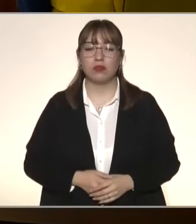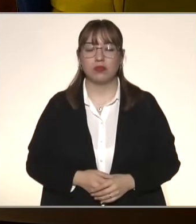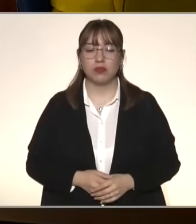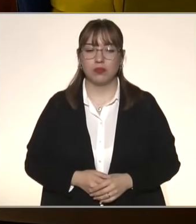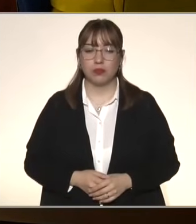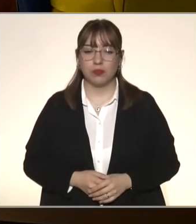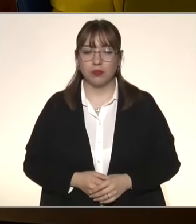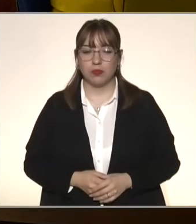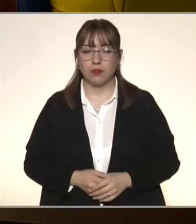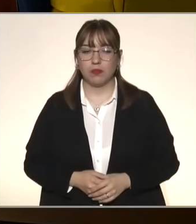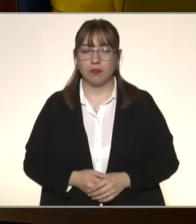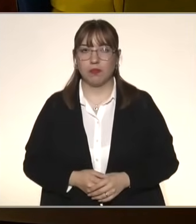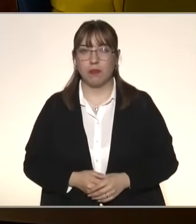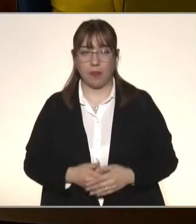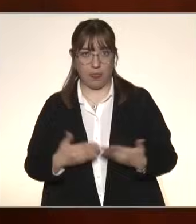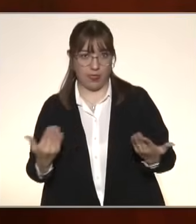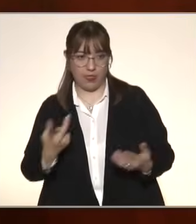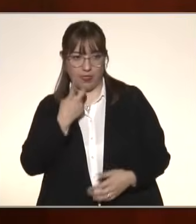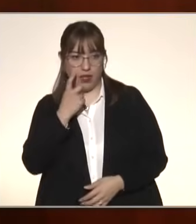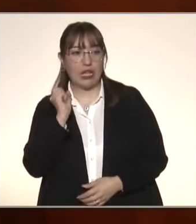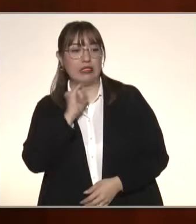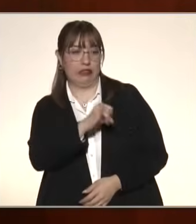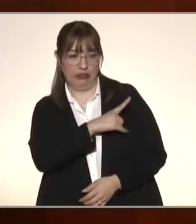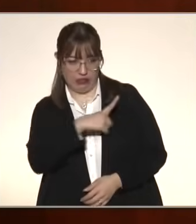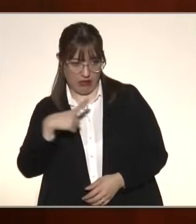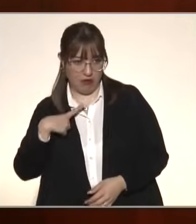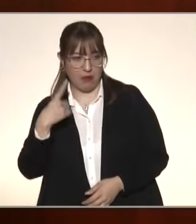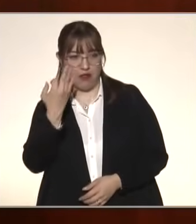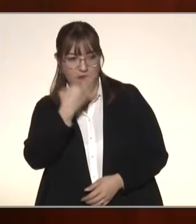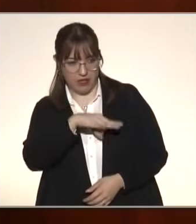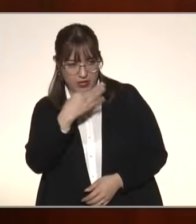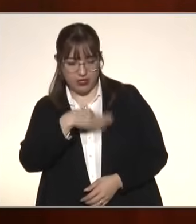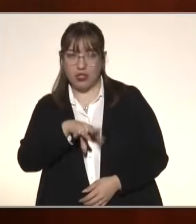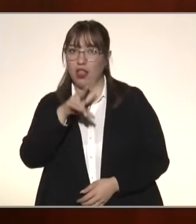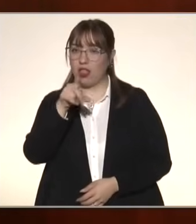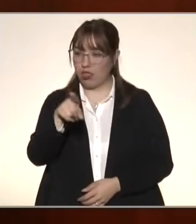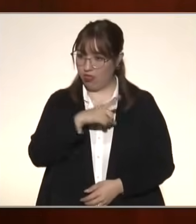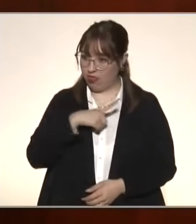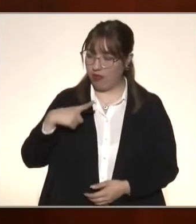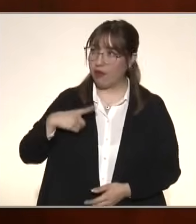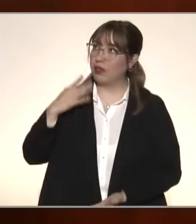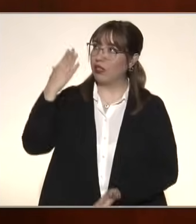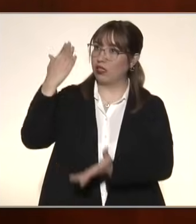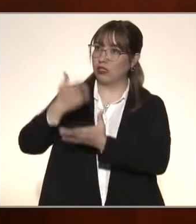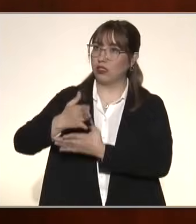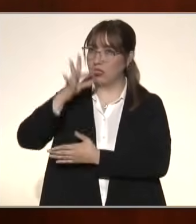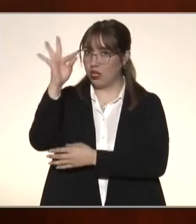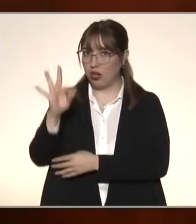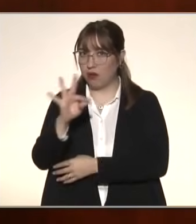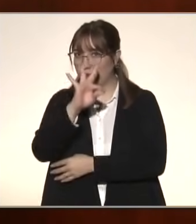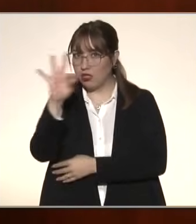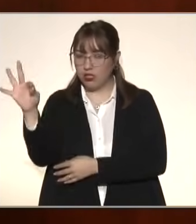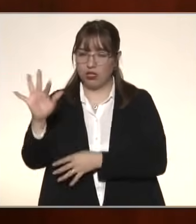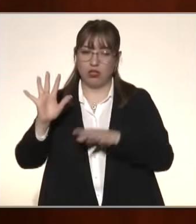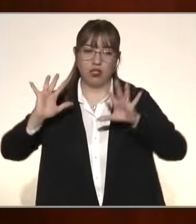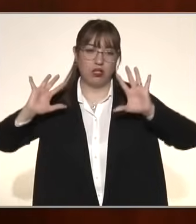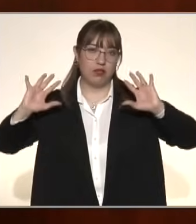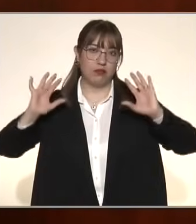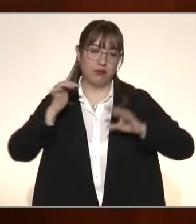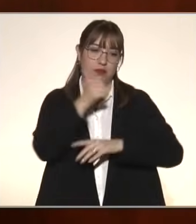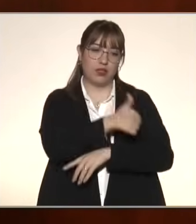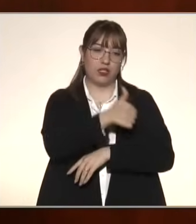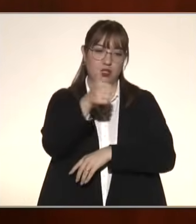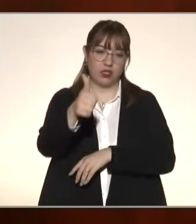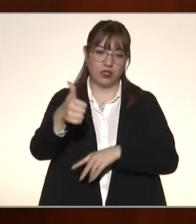no se debe festejar, sí se debe festejar, se debe ir a misa, no se debe ir a misa, se debe hacer cada quien lo que le funcione y no